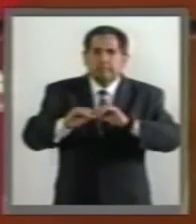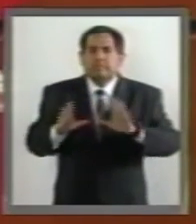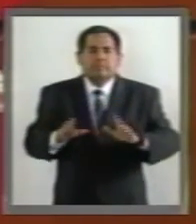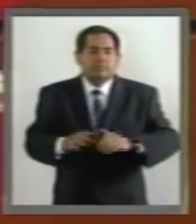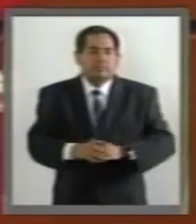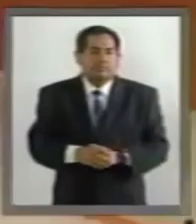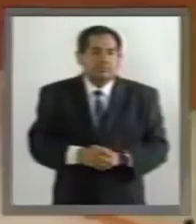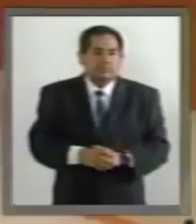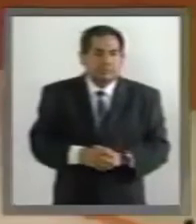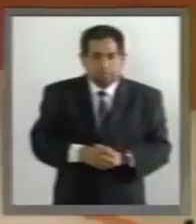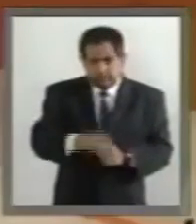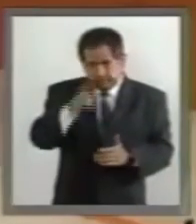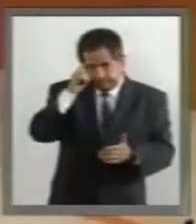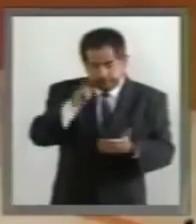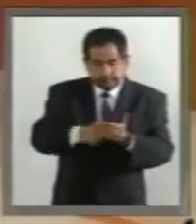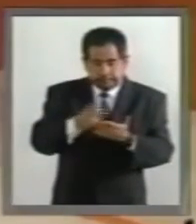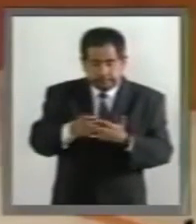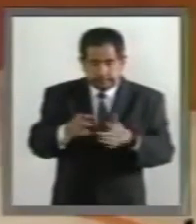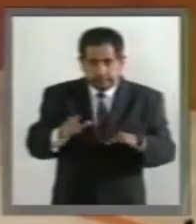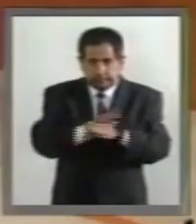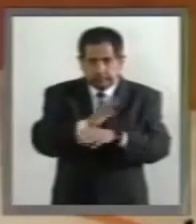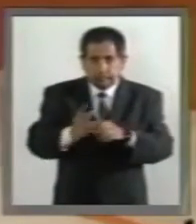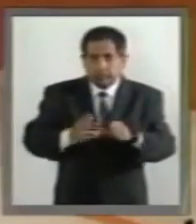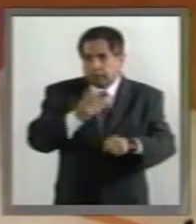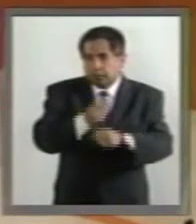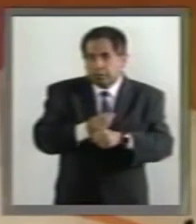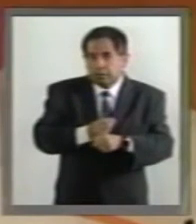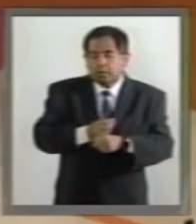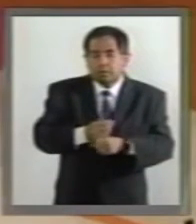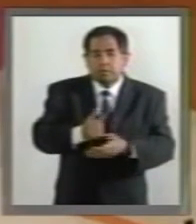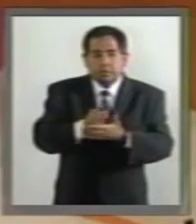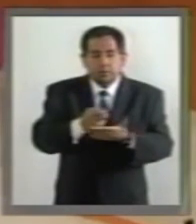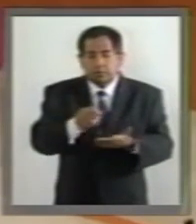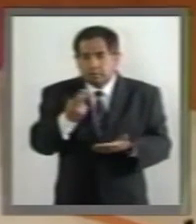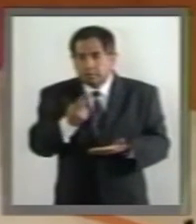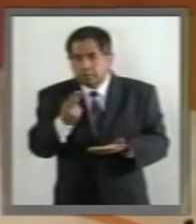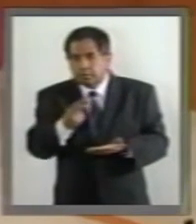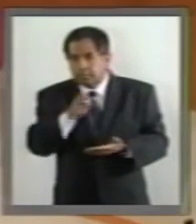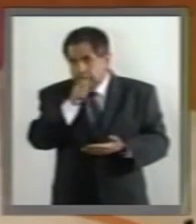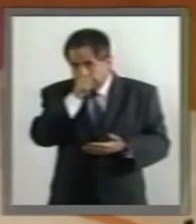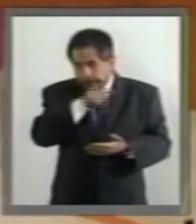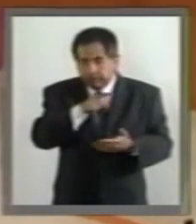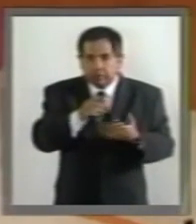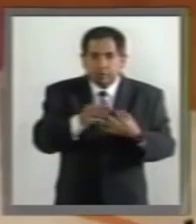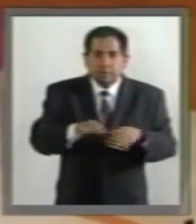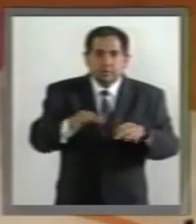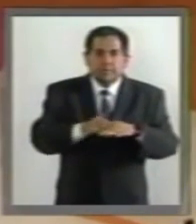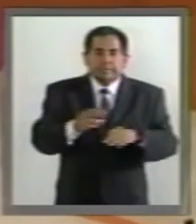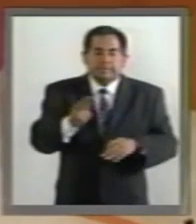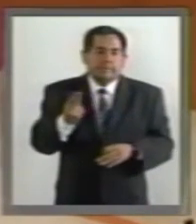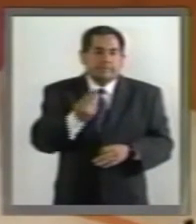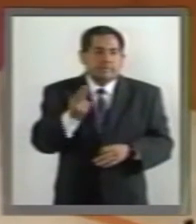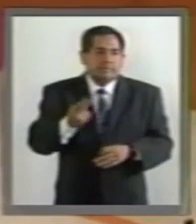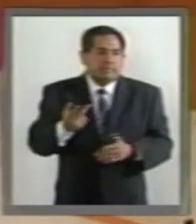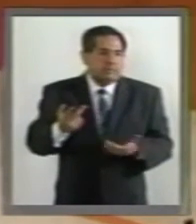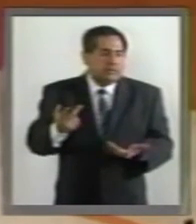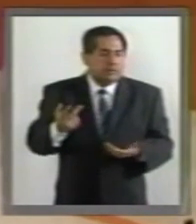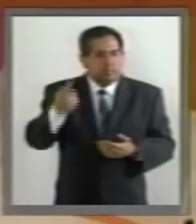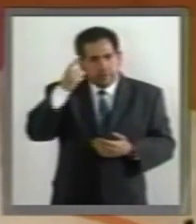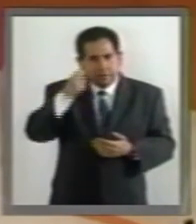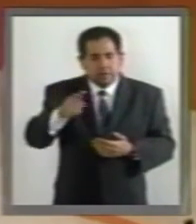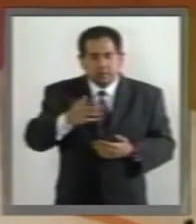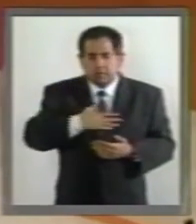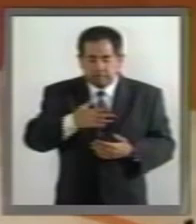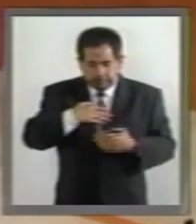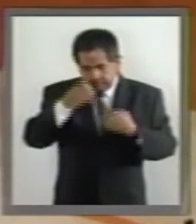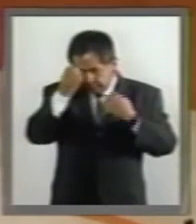cuentas. Creemos que esta reforma no solamente es necesaria, es indispensable si en la realidad, en nuestra